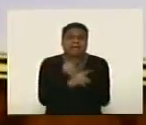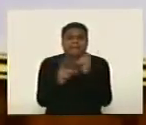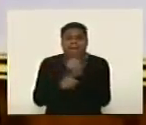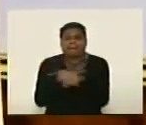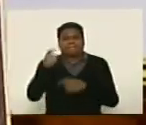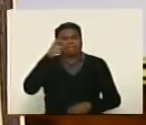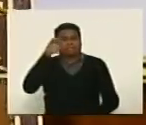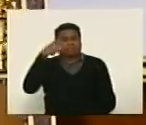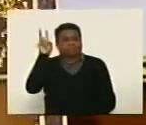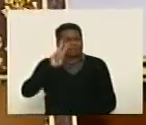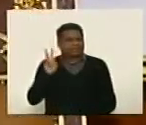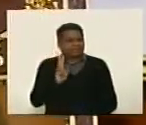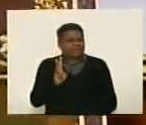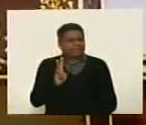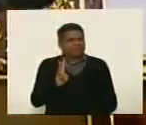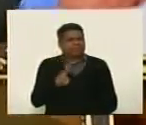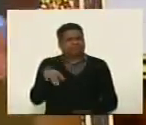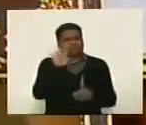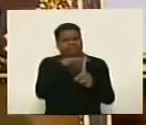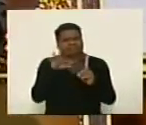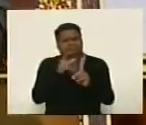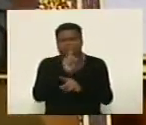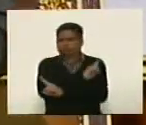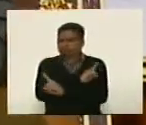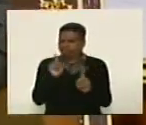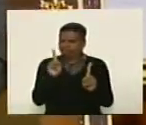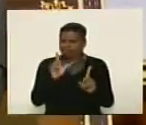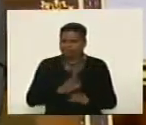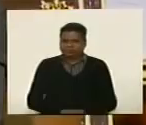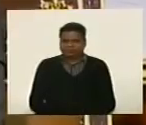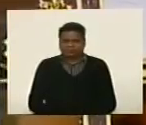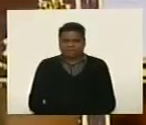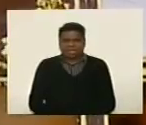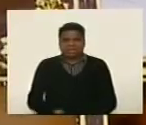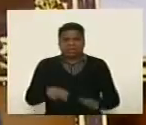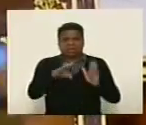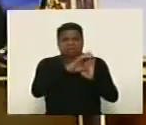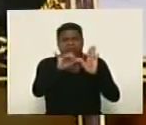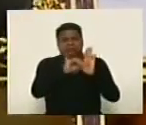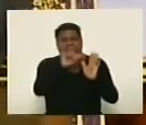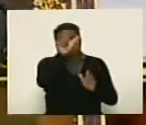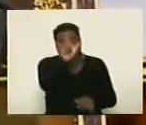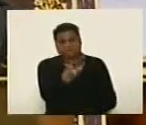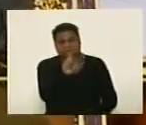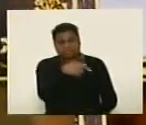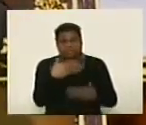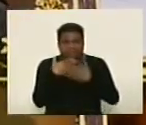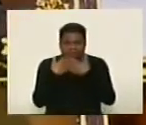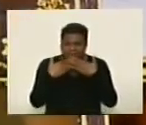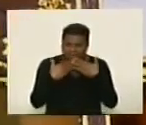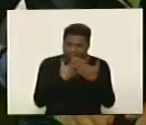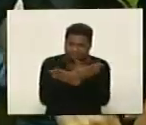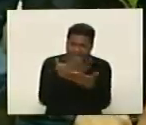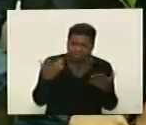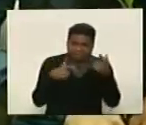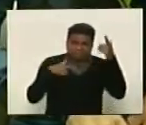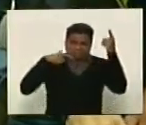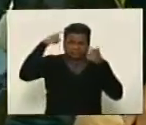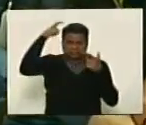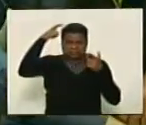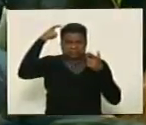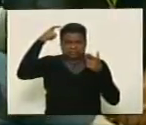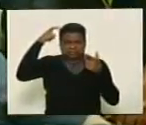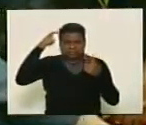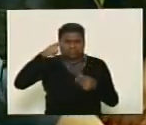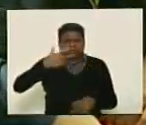Pero afortunadamente, no solo los constituyentes y las constituyentes que están aquí, sino que gracias a Hugo Chávez, que cuando